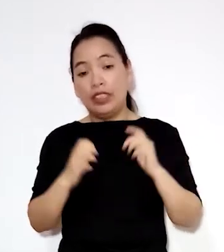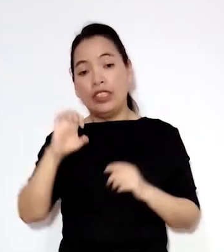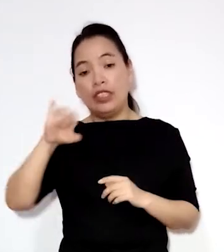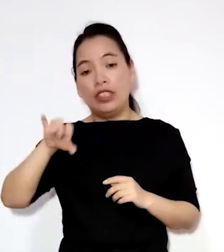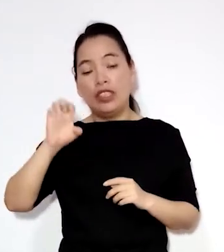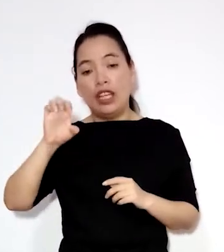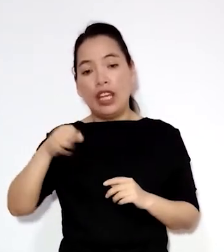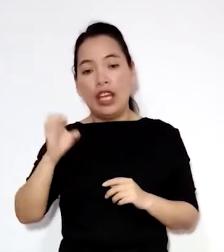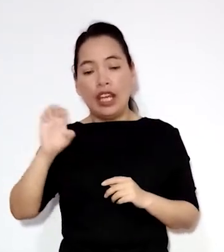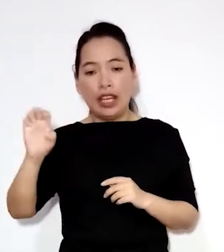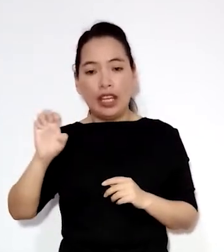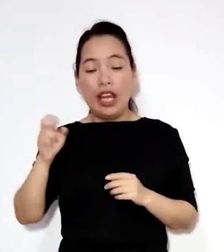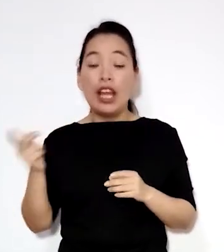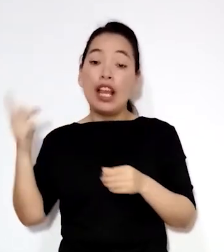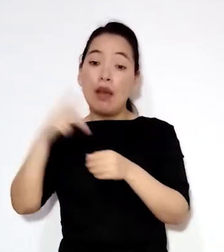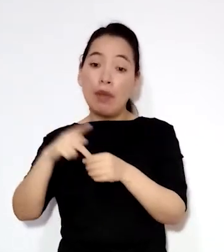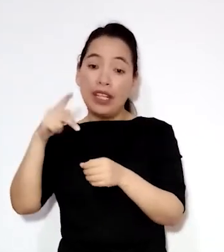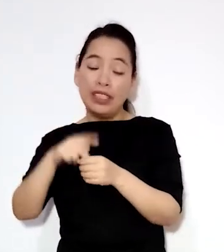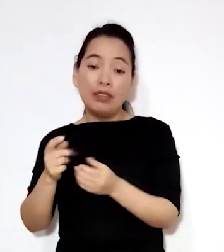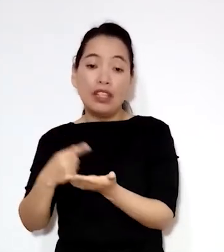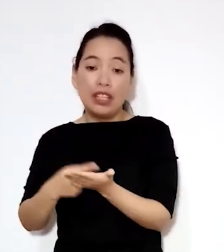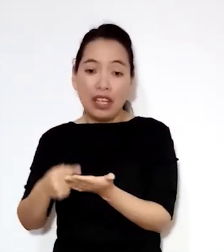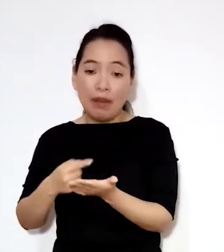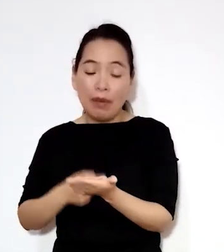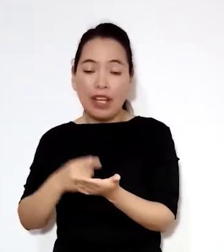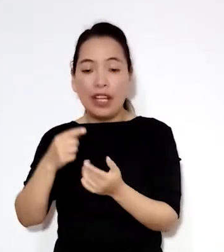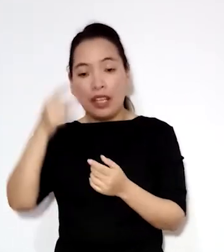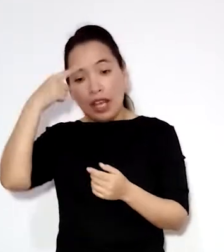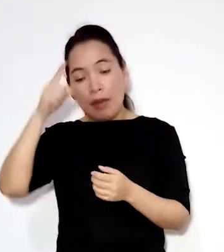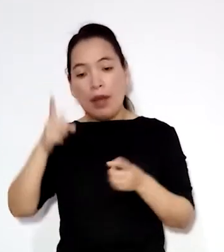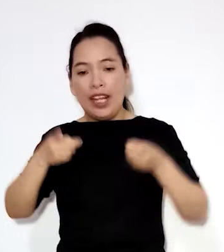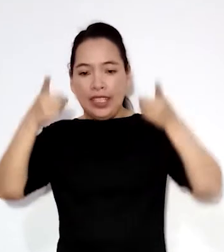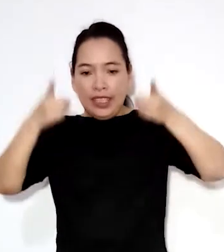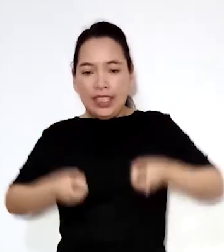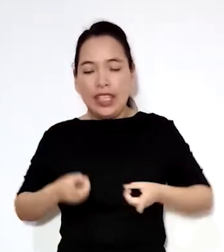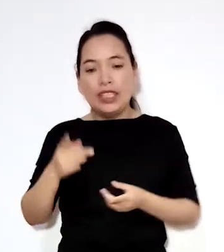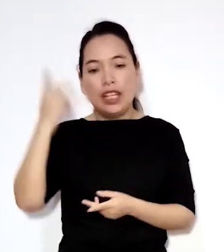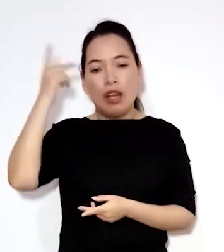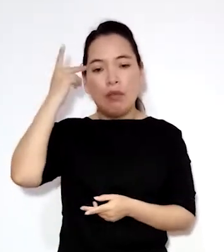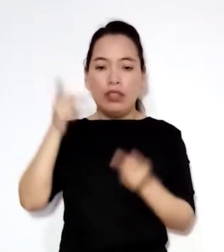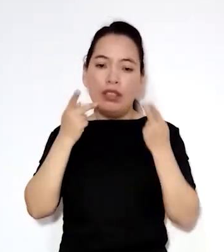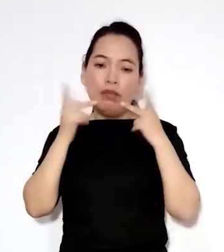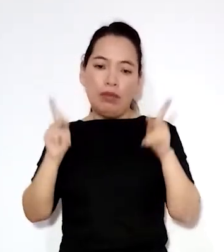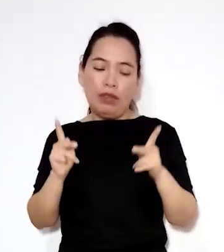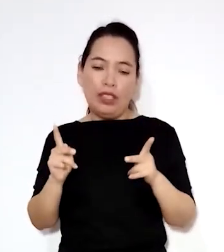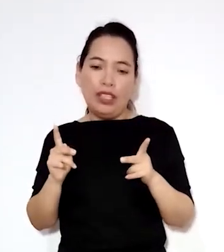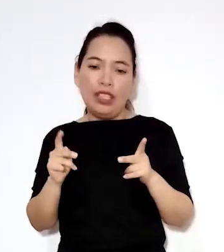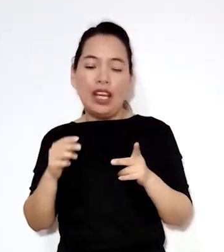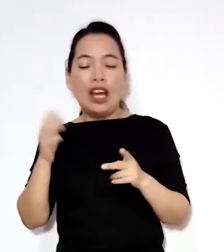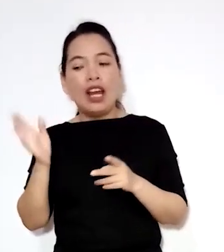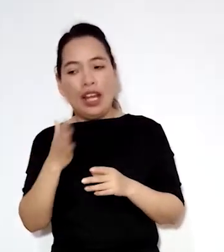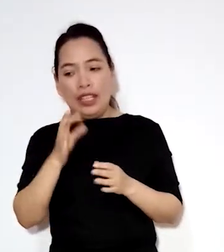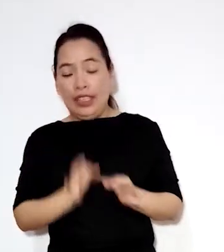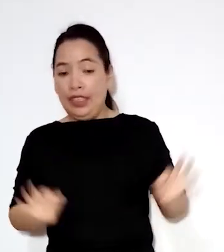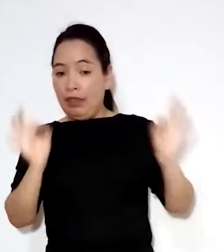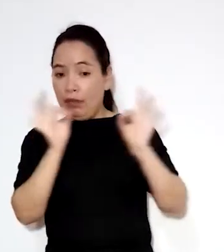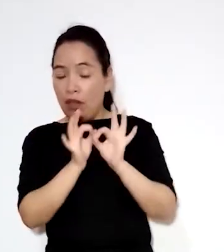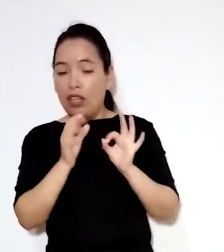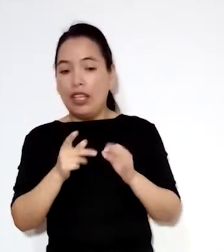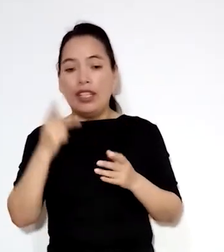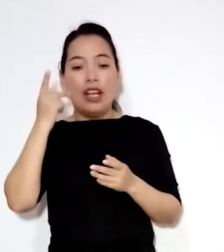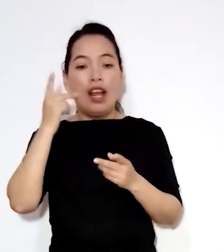enmarcadas digamos, en este procedimiento de las evaluaciones. Un sexto eje tiene que ver